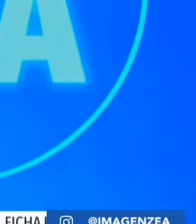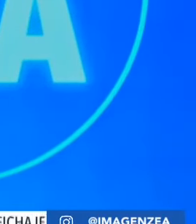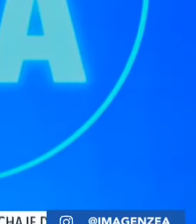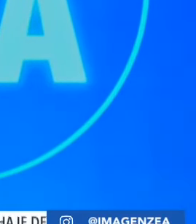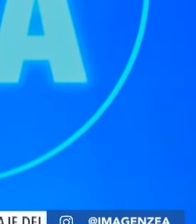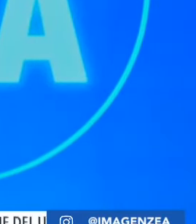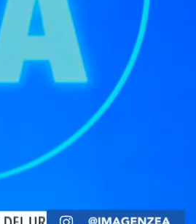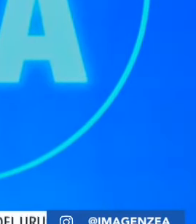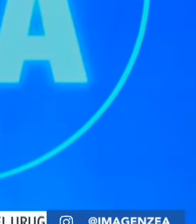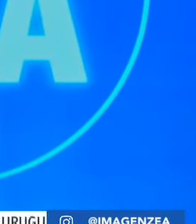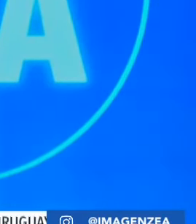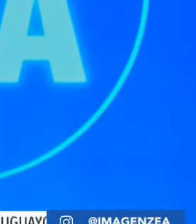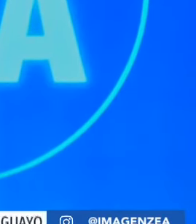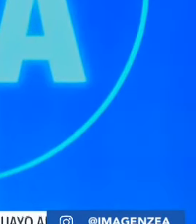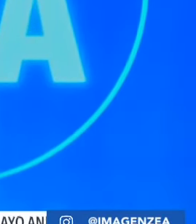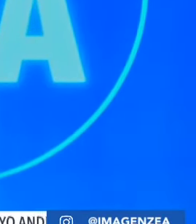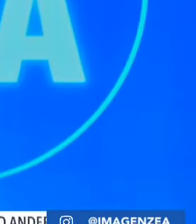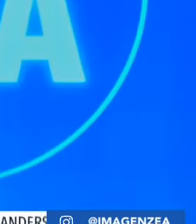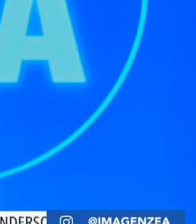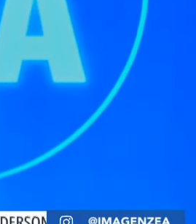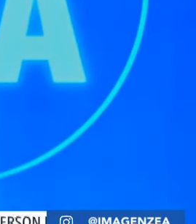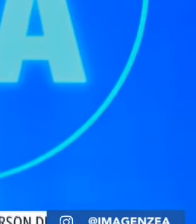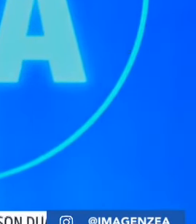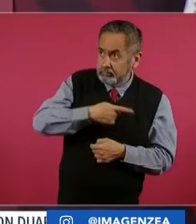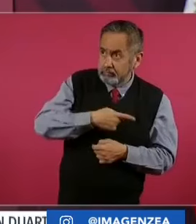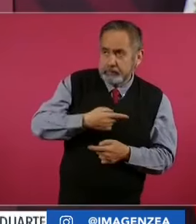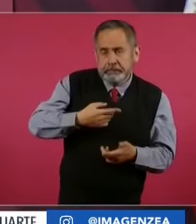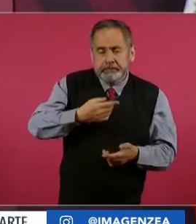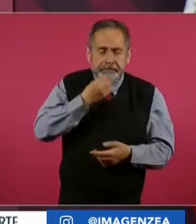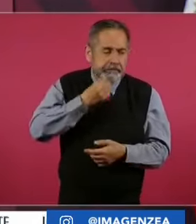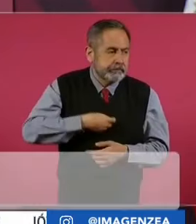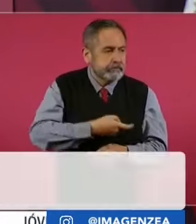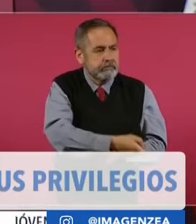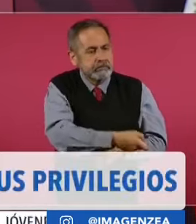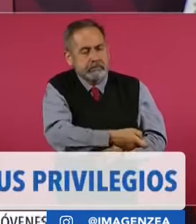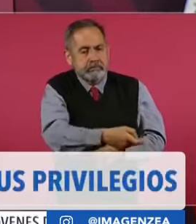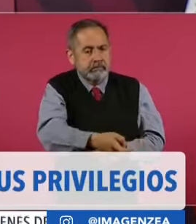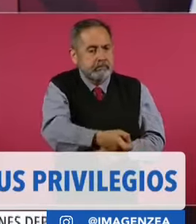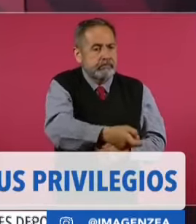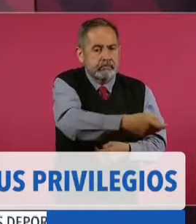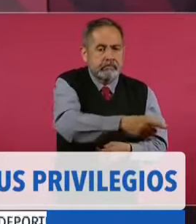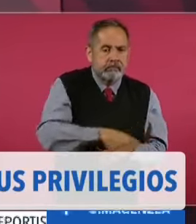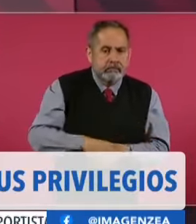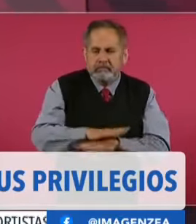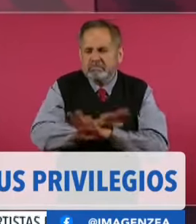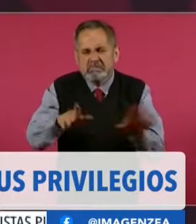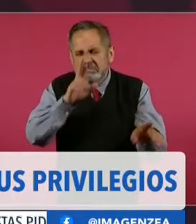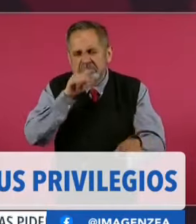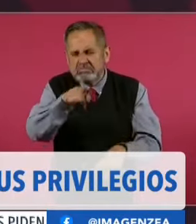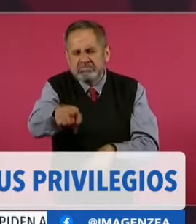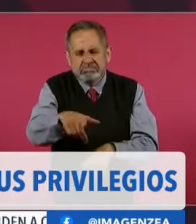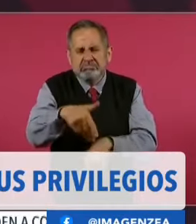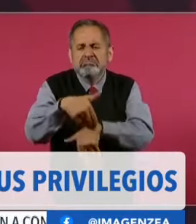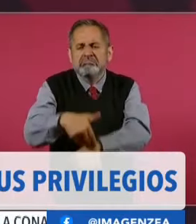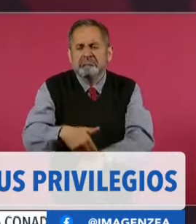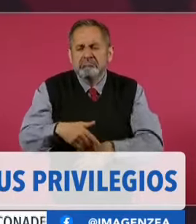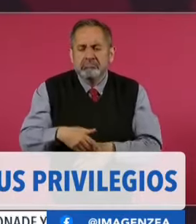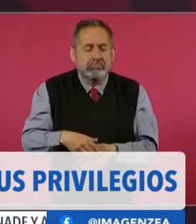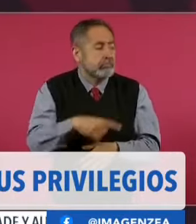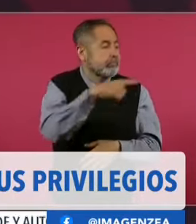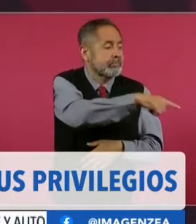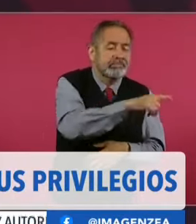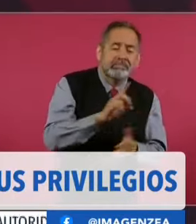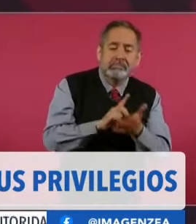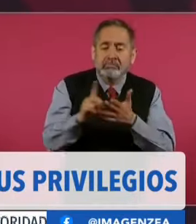Le contamos también que el presidente López Obrador se pronunció de manera muy breve sobre el paro de labores en la Suprema Corte de Justicia que se lleva a cabo como parte de